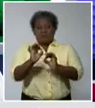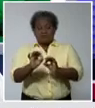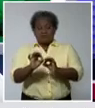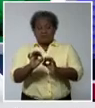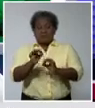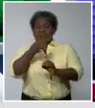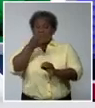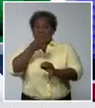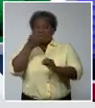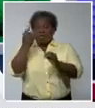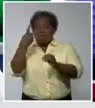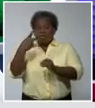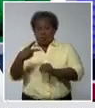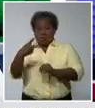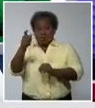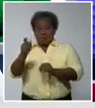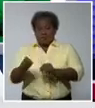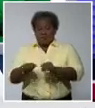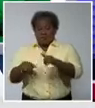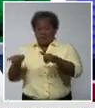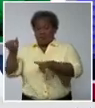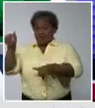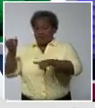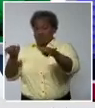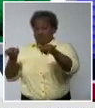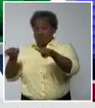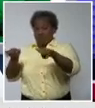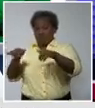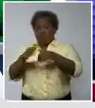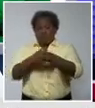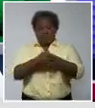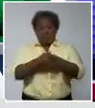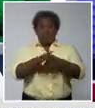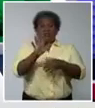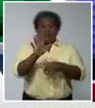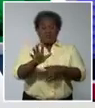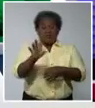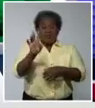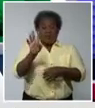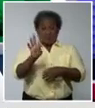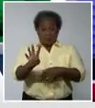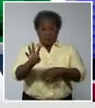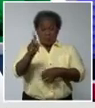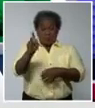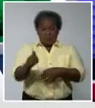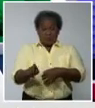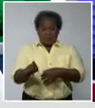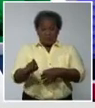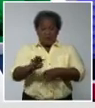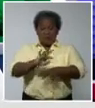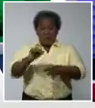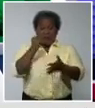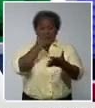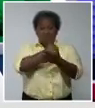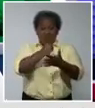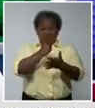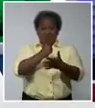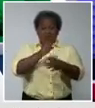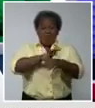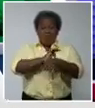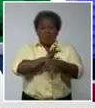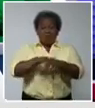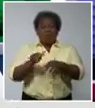evacuados y los 54 que han retornado a su país después de diagnosticados. Ayer una